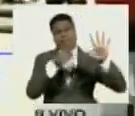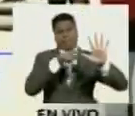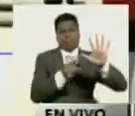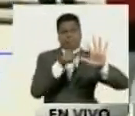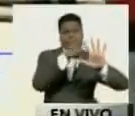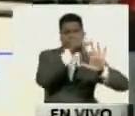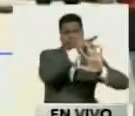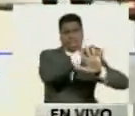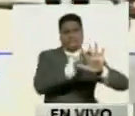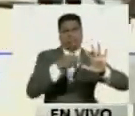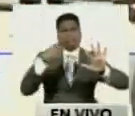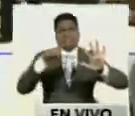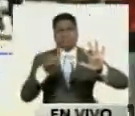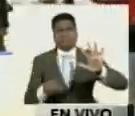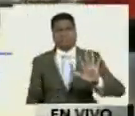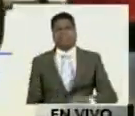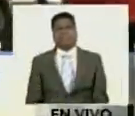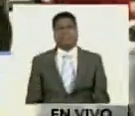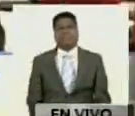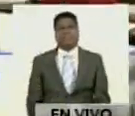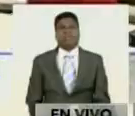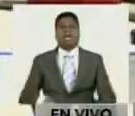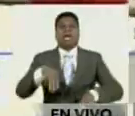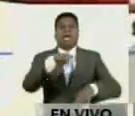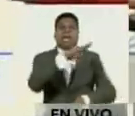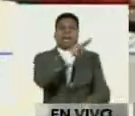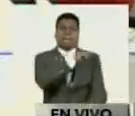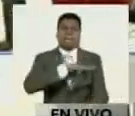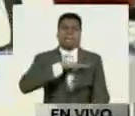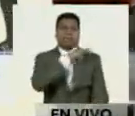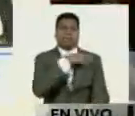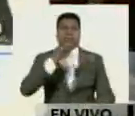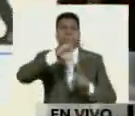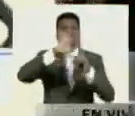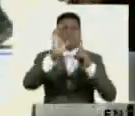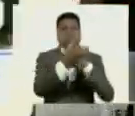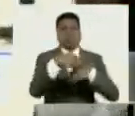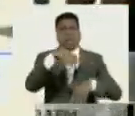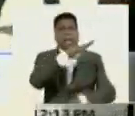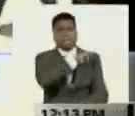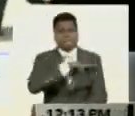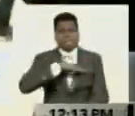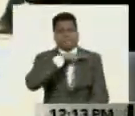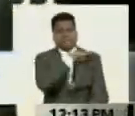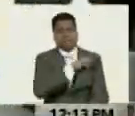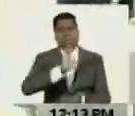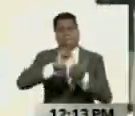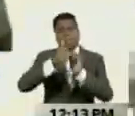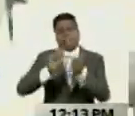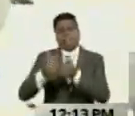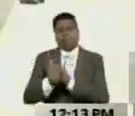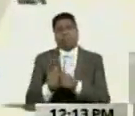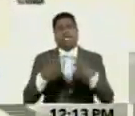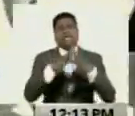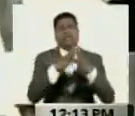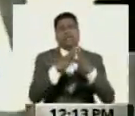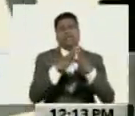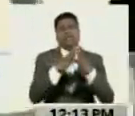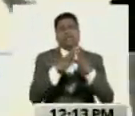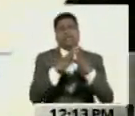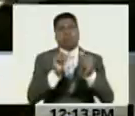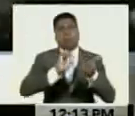promotores. Aquí tenemos, por ejemplo, nosotros a la Misión Cultura, la Misión Barrio Adentro Deportivo. Tenemos nosotros a los promotores